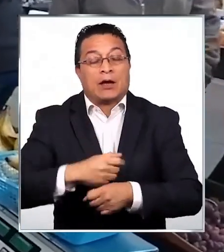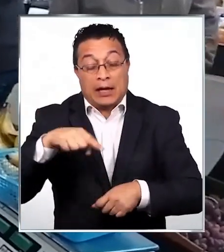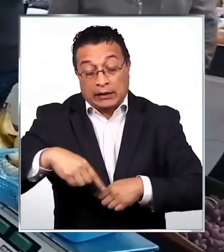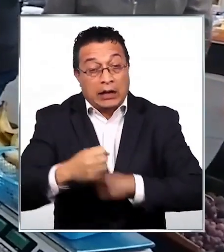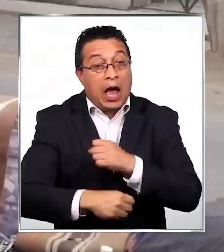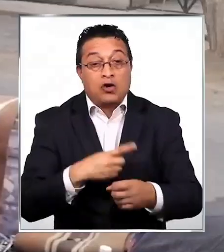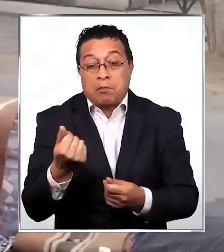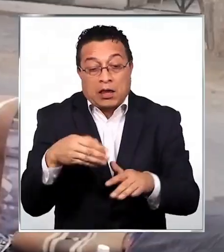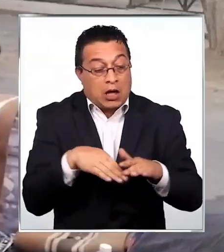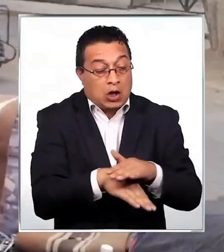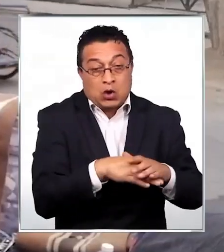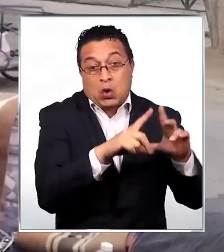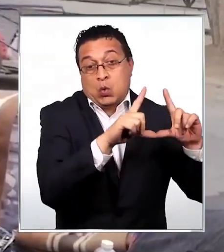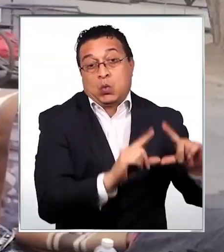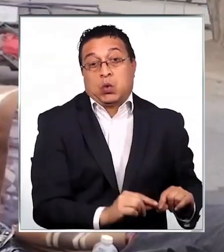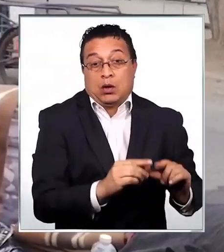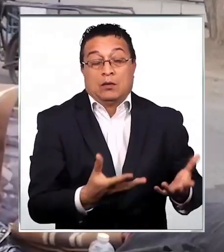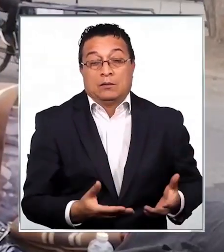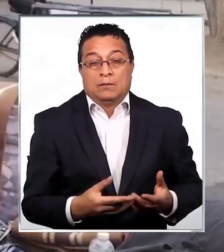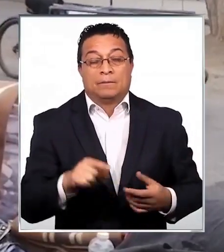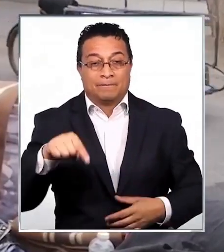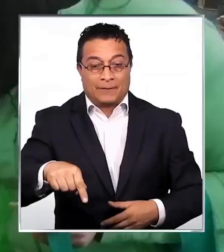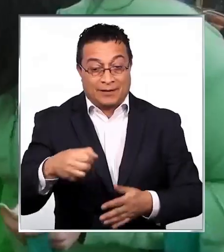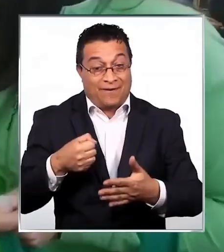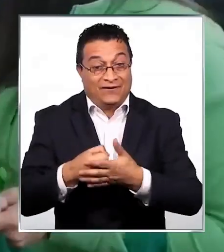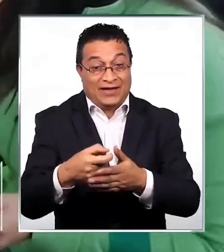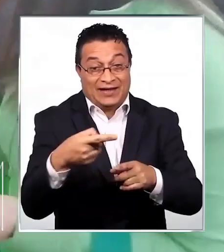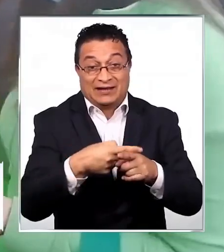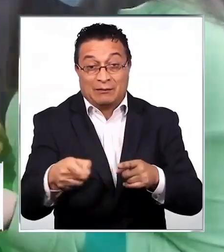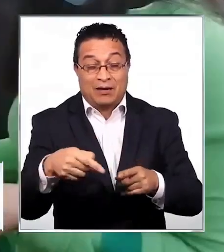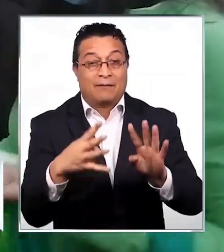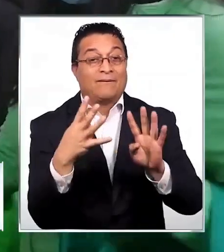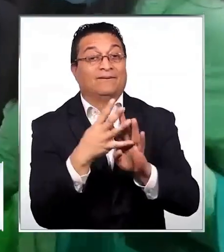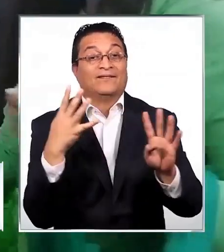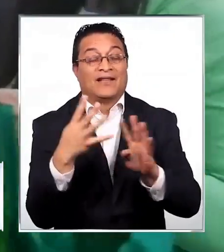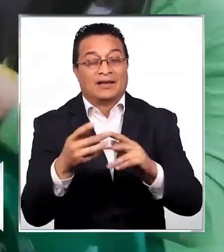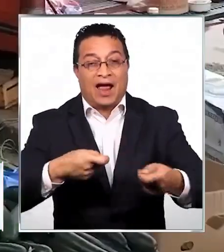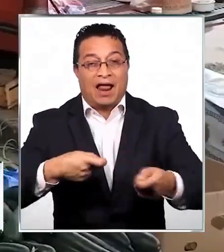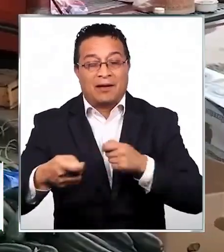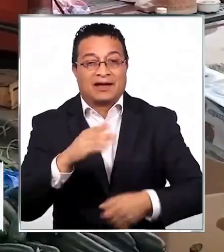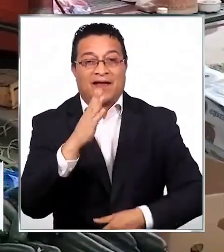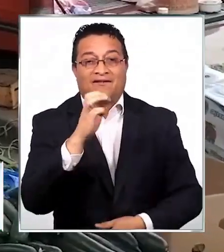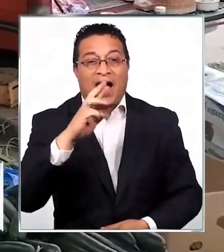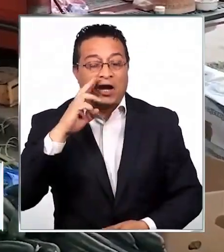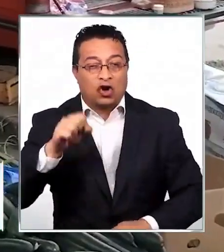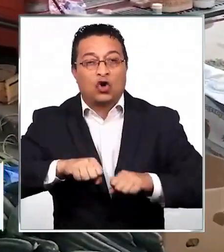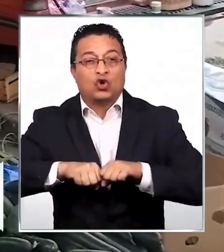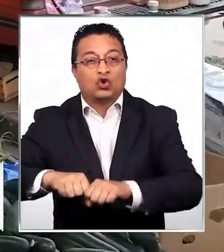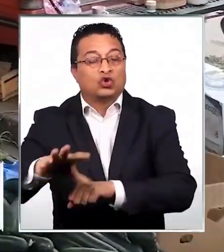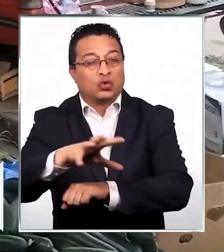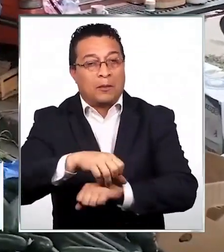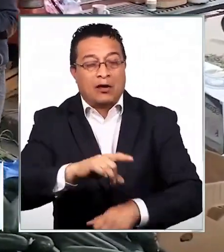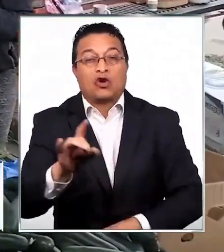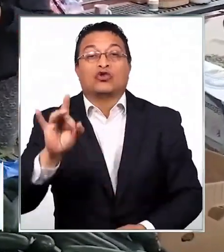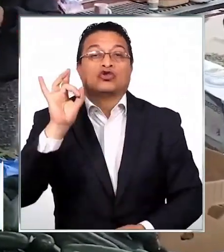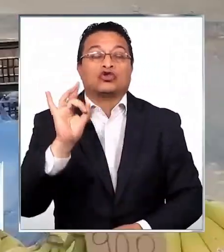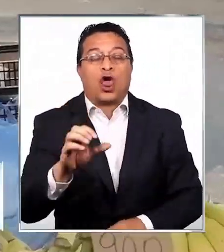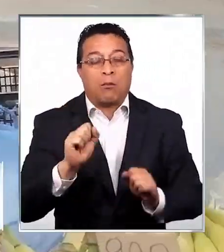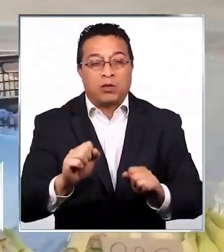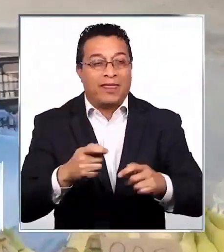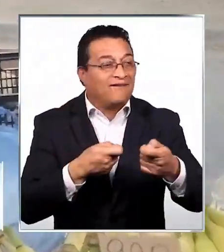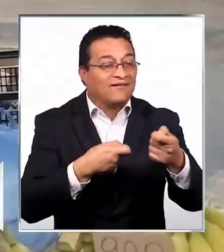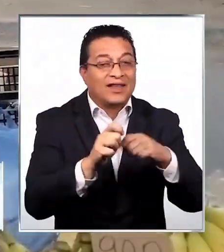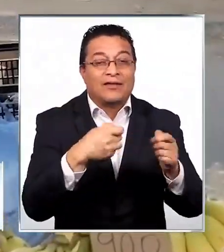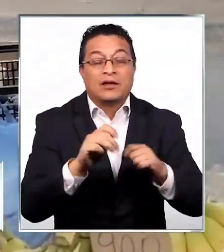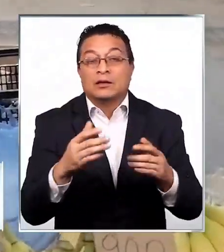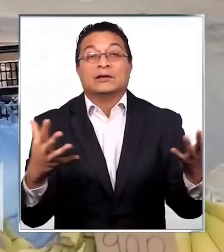ya no olvidara ahorros recuerde que por este fin de semana los feriantes almacenes de barrio y supermercados sólo podrán vender productos